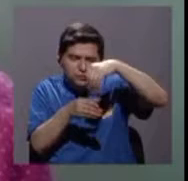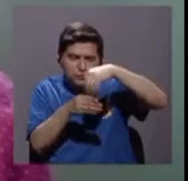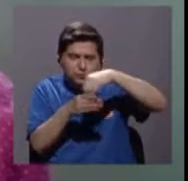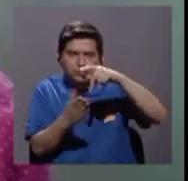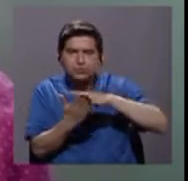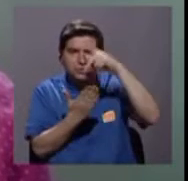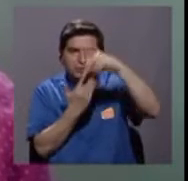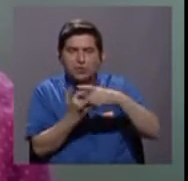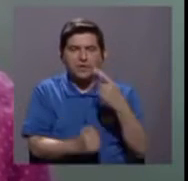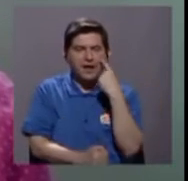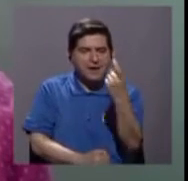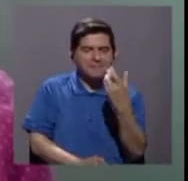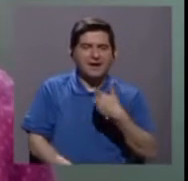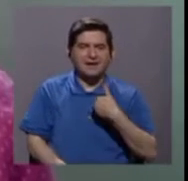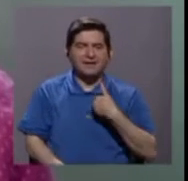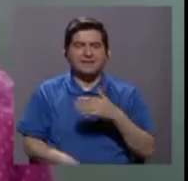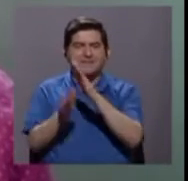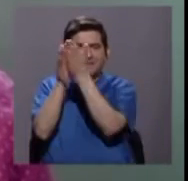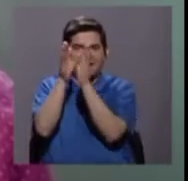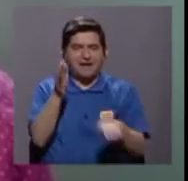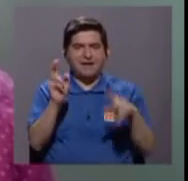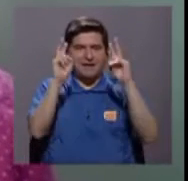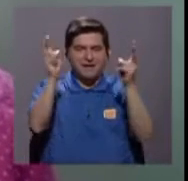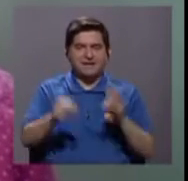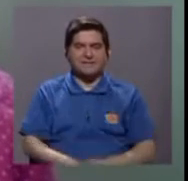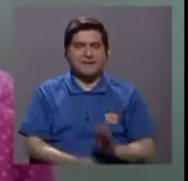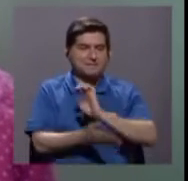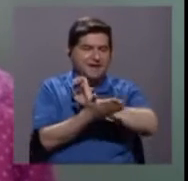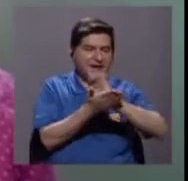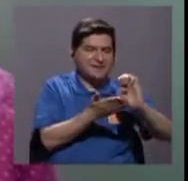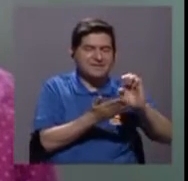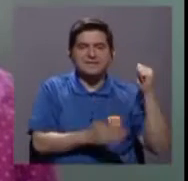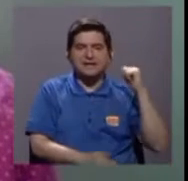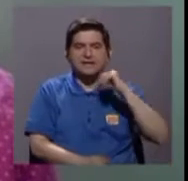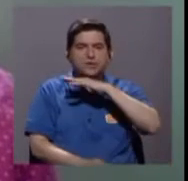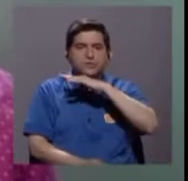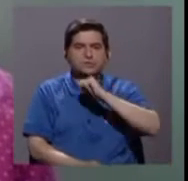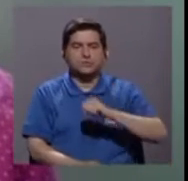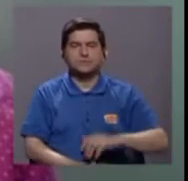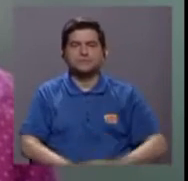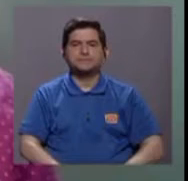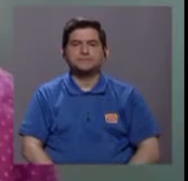de fiscalización de la Contraloría en materia de prevención de la corrupción.